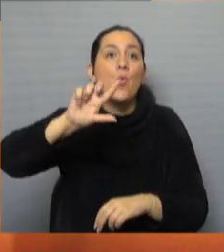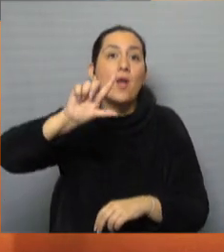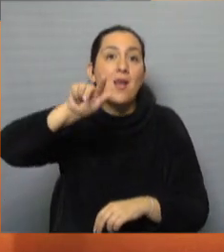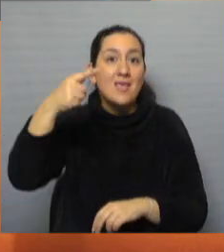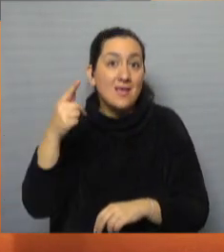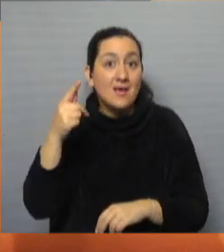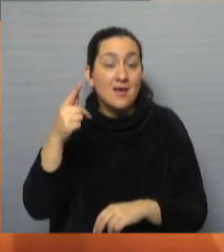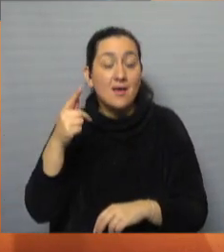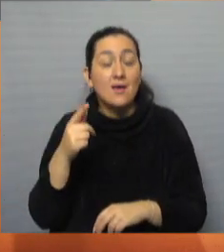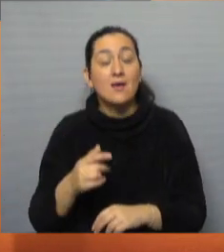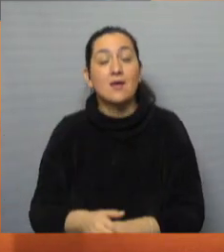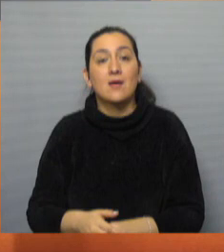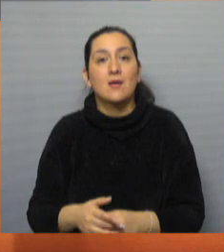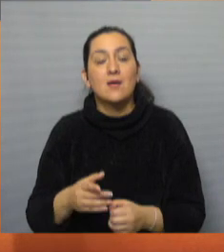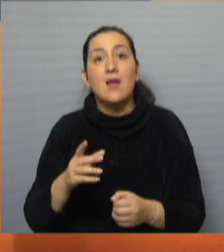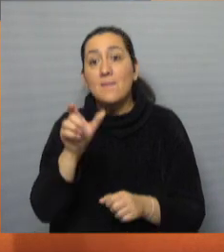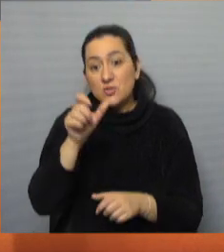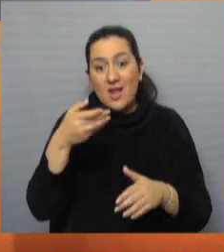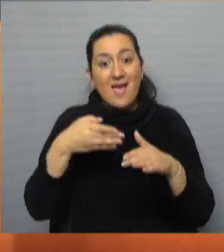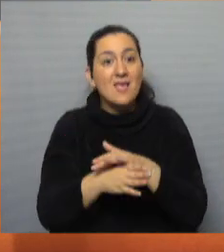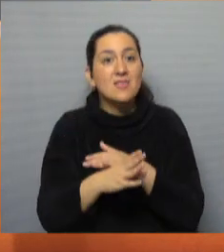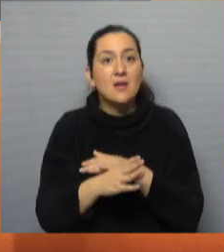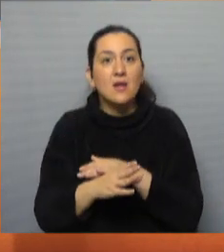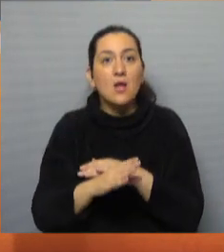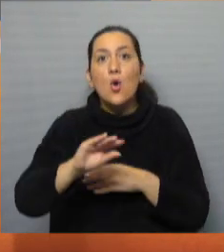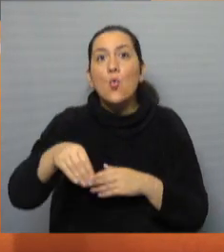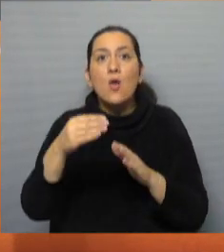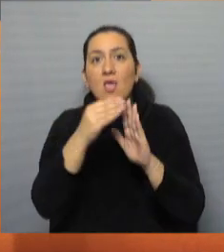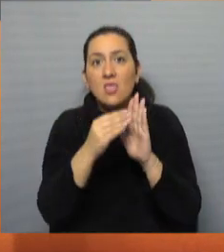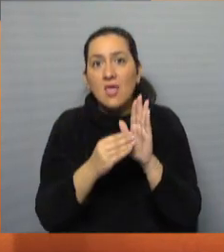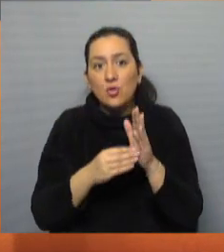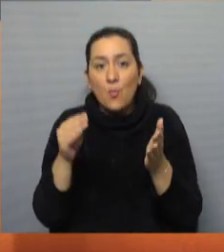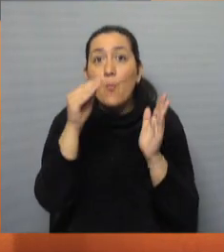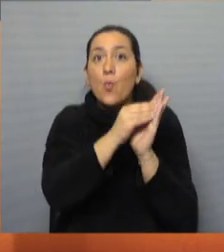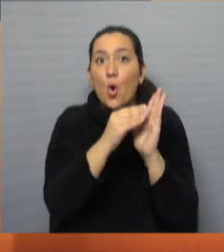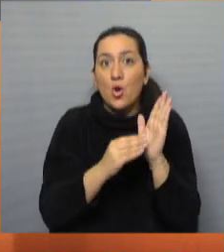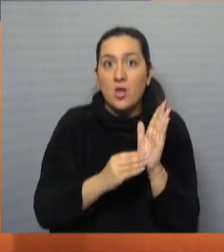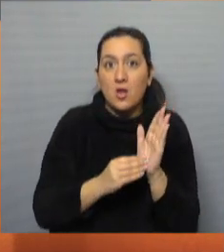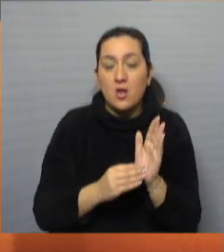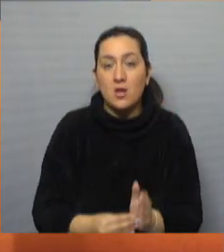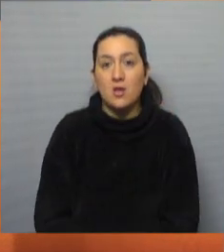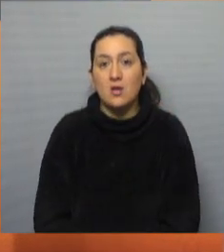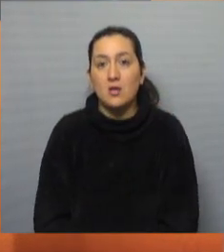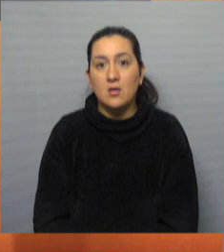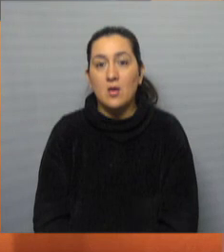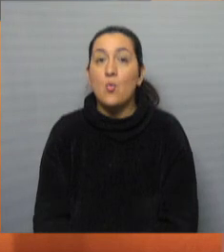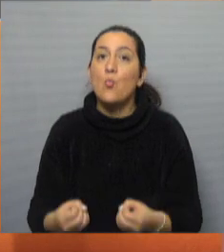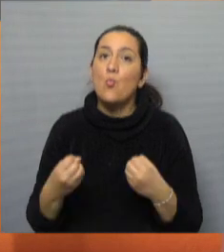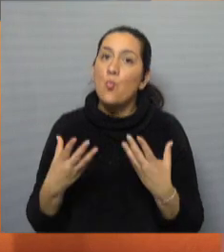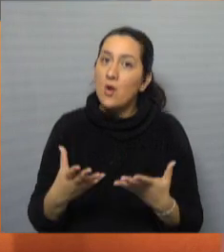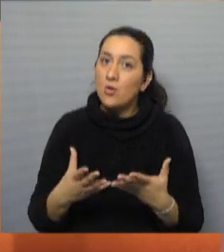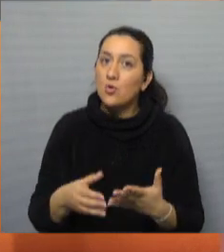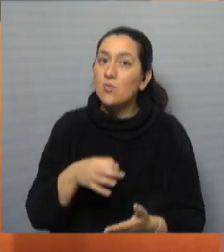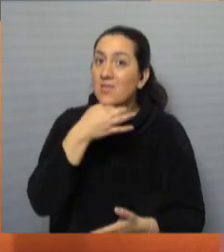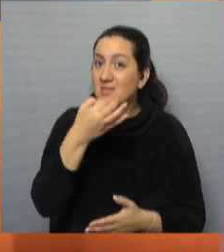explicando y la persona entra allí es que qué datos obtienen concretamente y cómo nos pueden perjudicar bueno como te